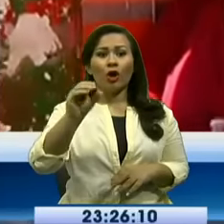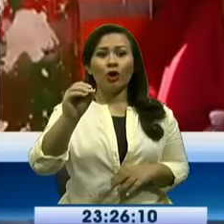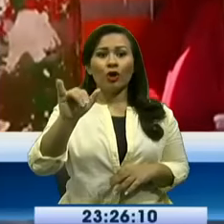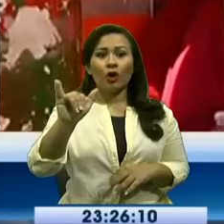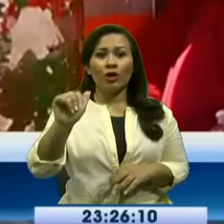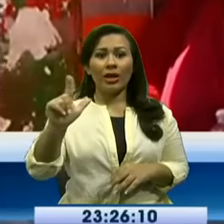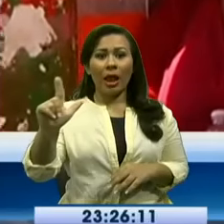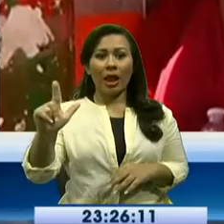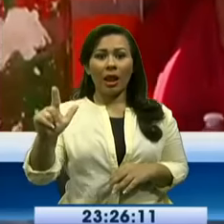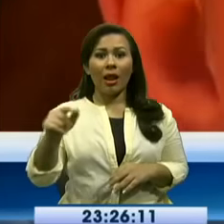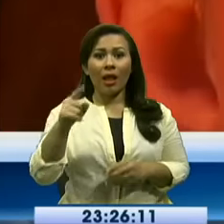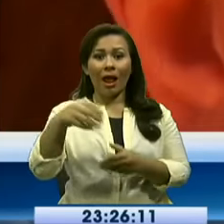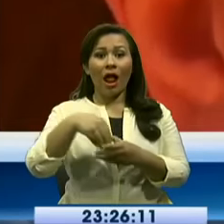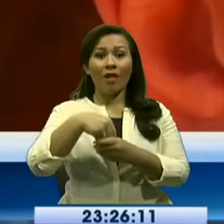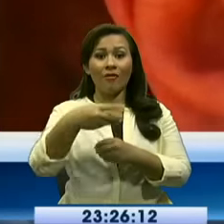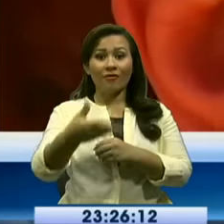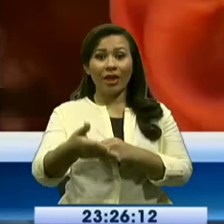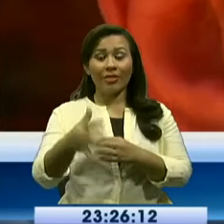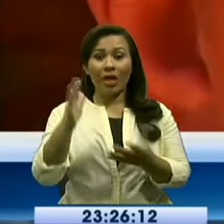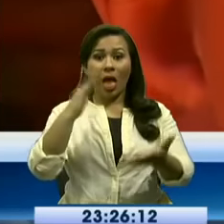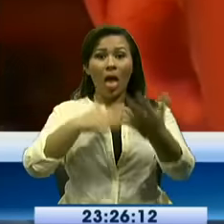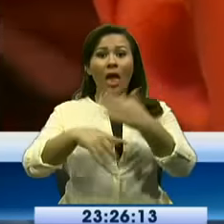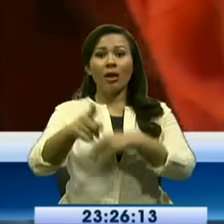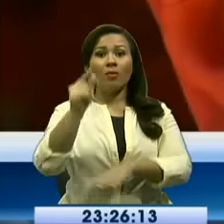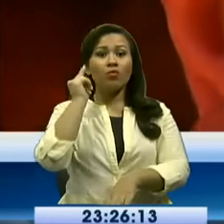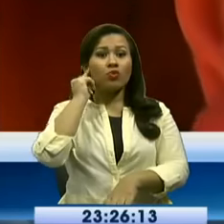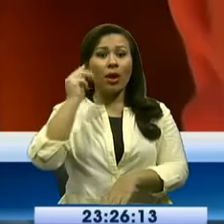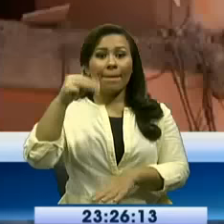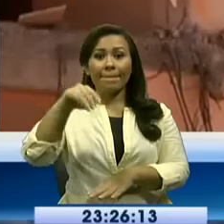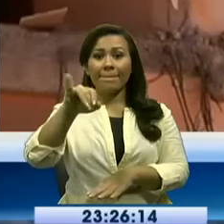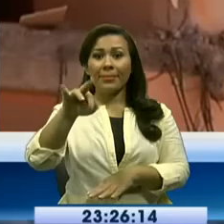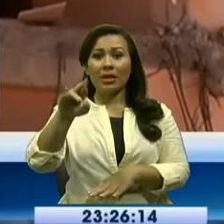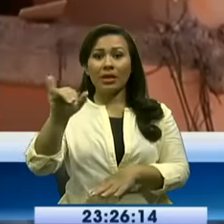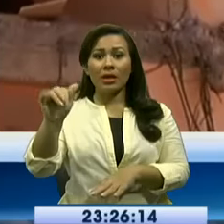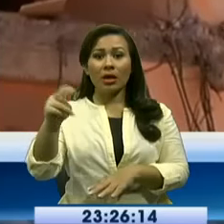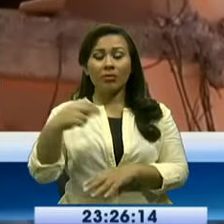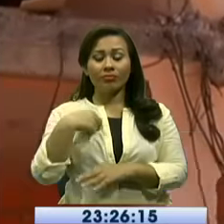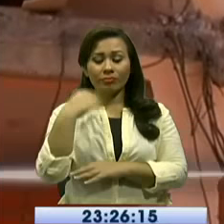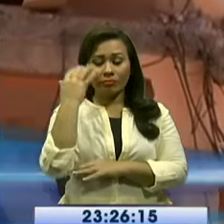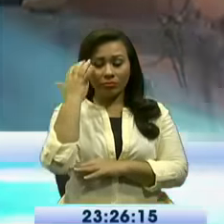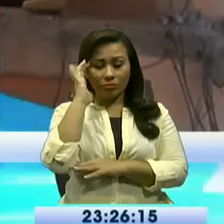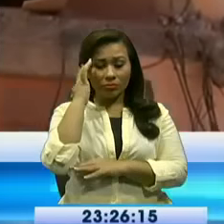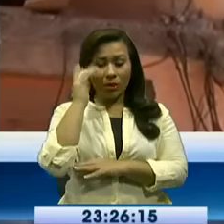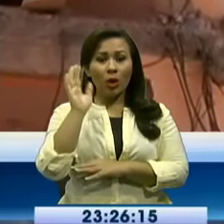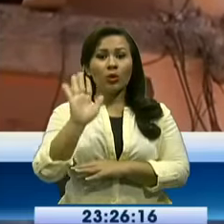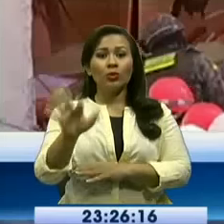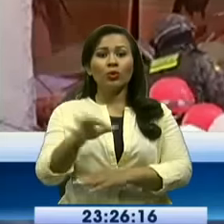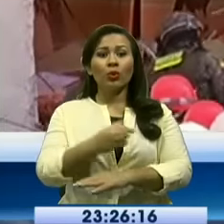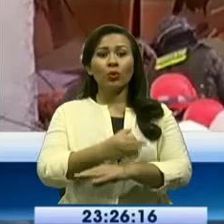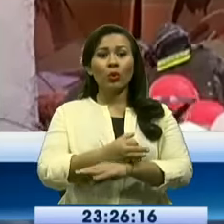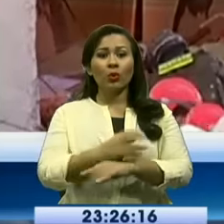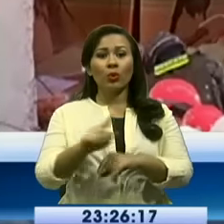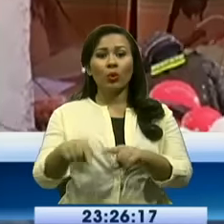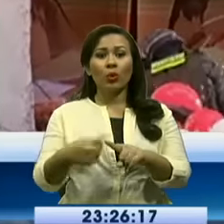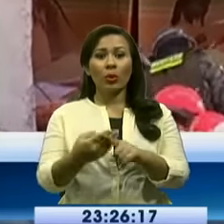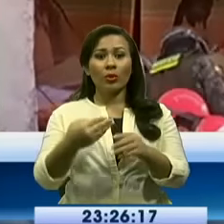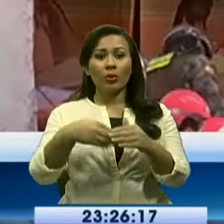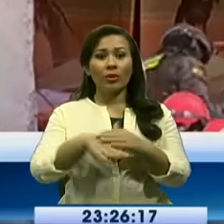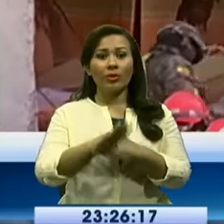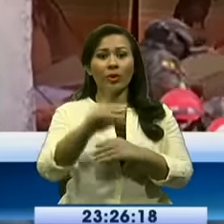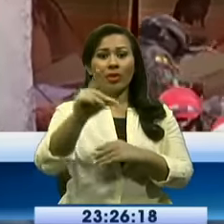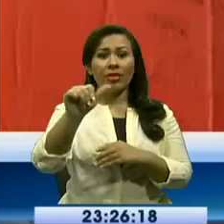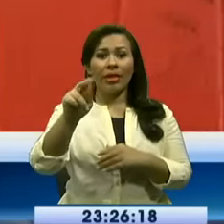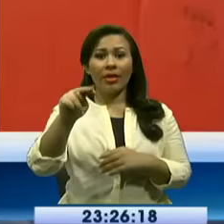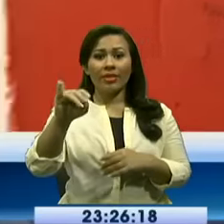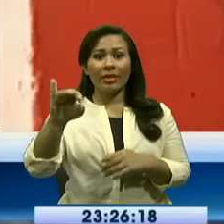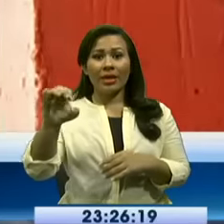del caos estaba Miriam, impotente y sin embargo salva. Su turno terminó con el ingreso de Daniela.